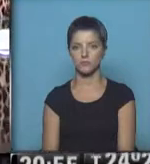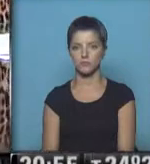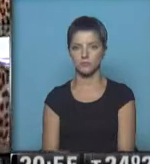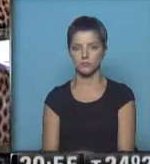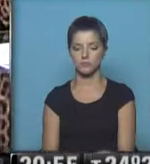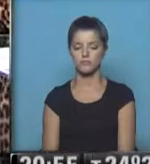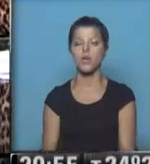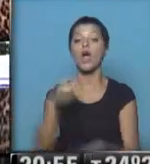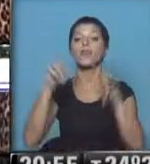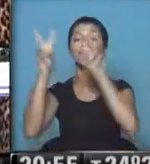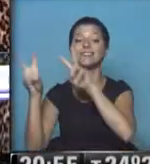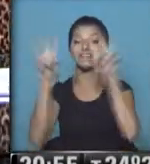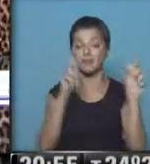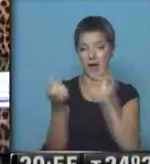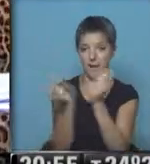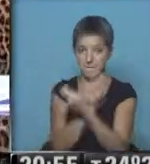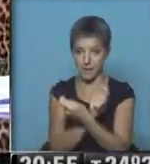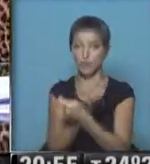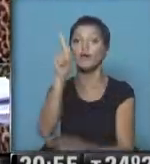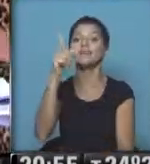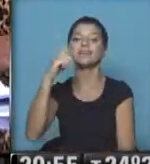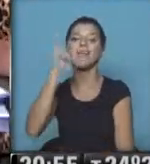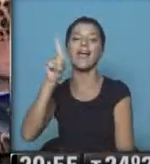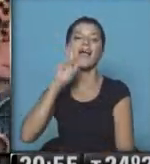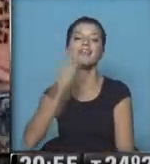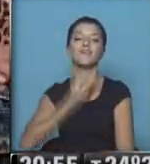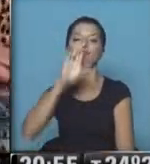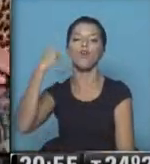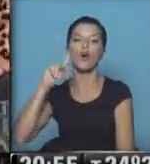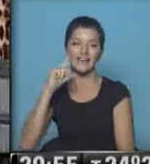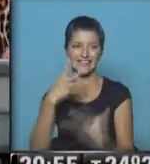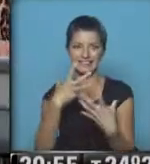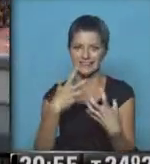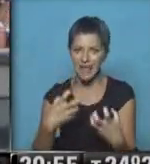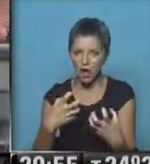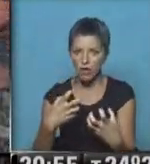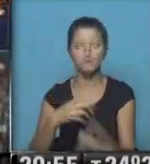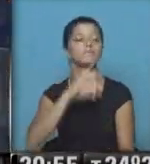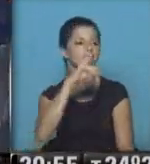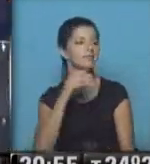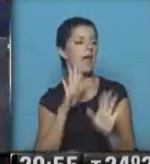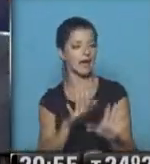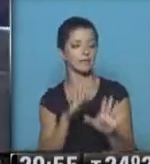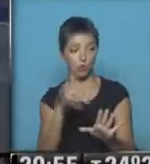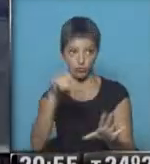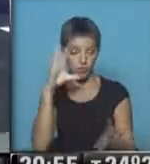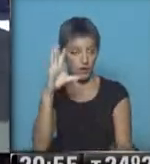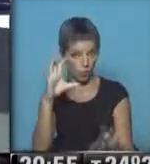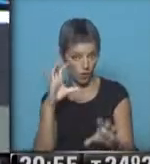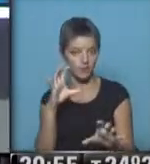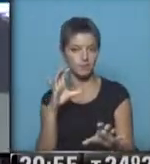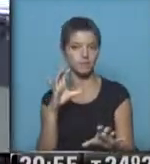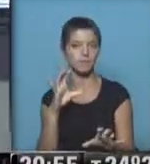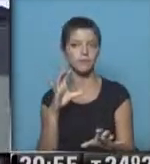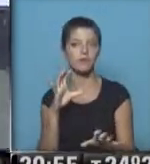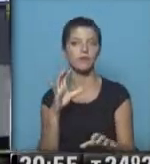también con esta impresionante s aquí en california los ojos a los estados unidos pero brigger esto es así recordemos que cuando se hace un